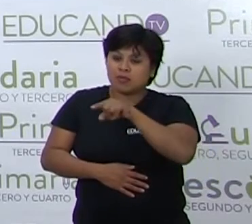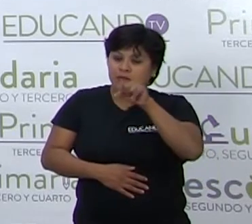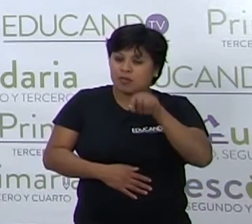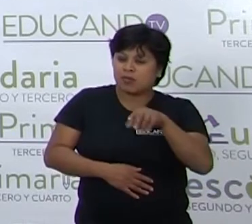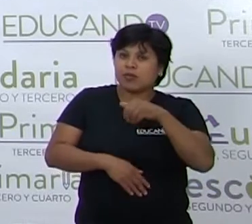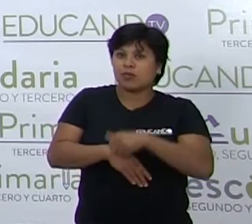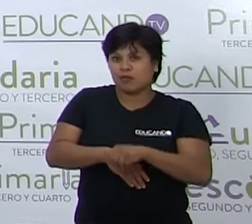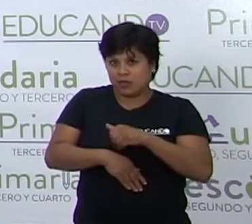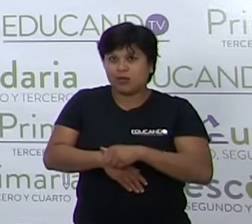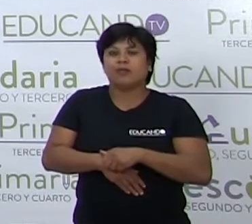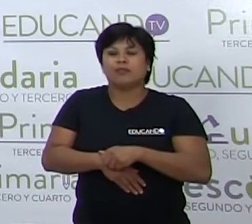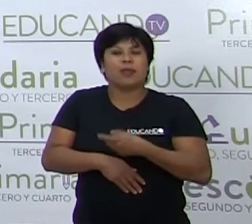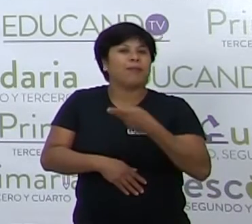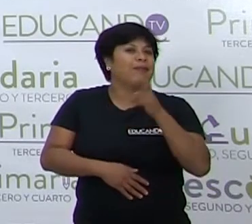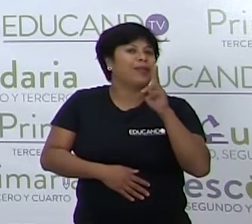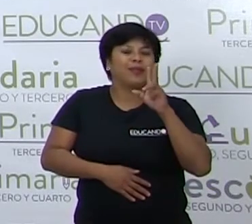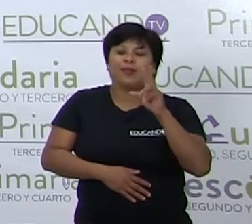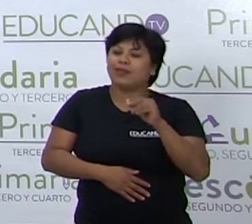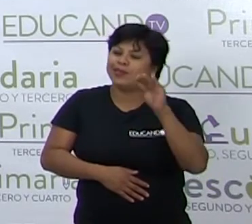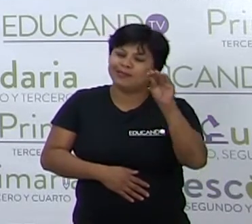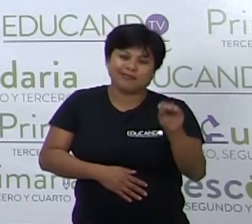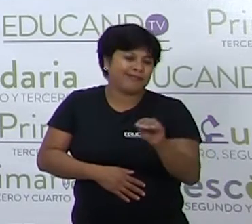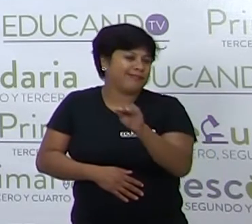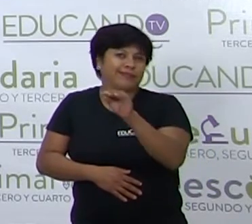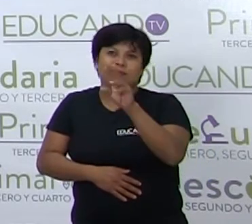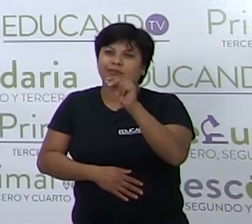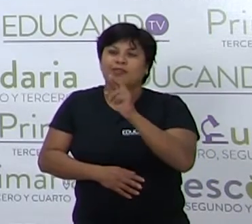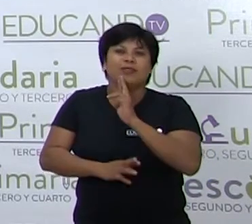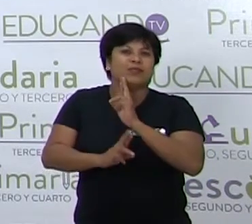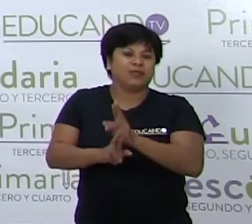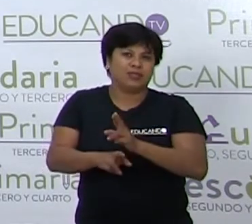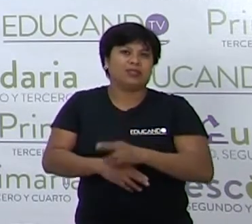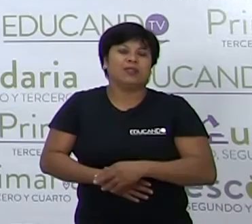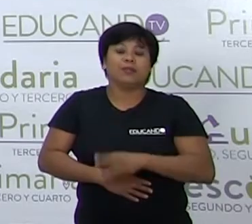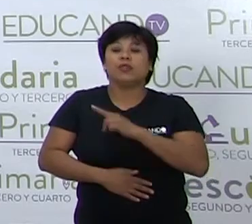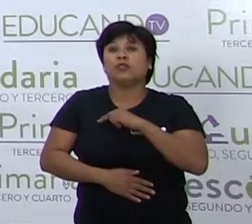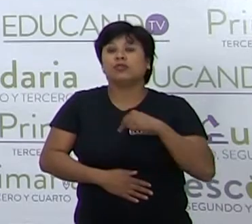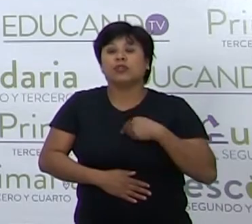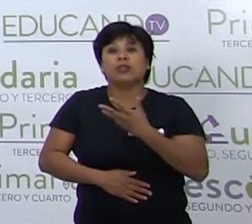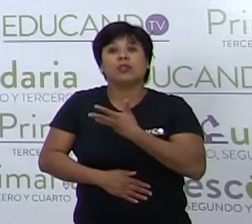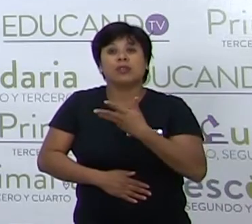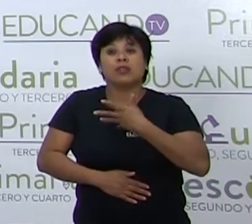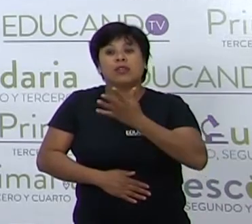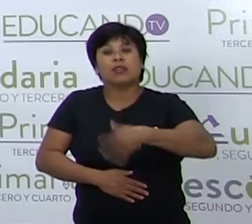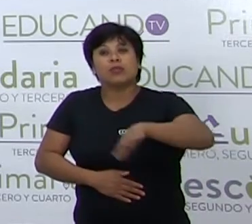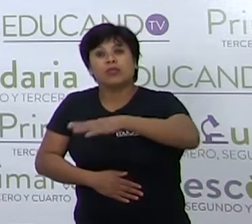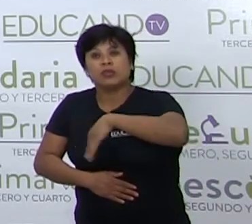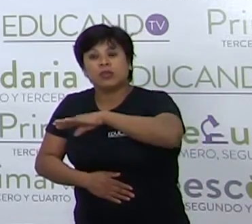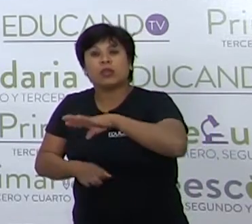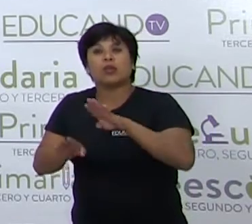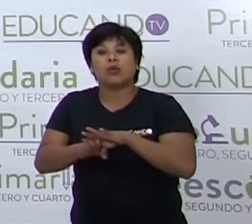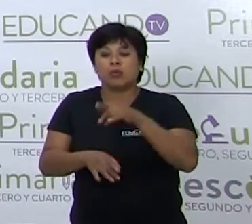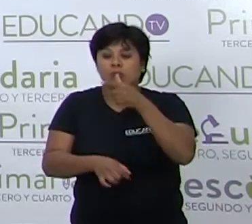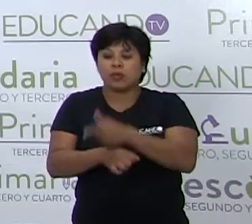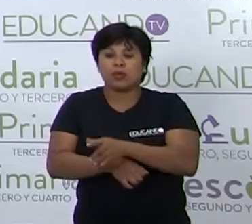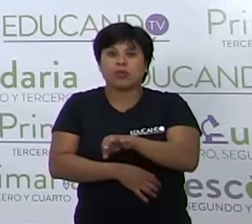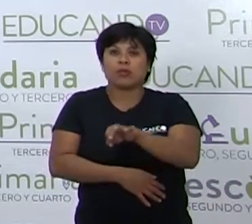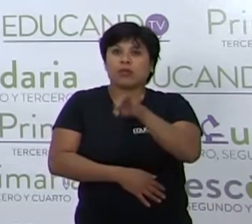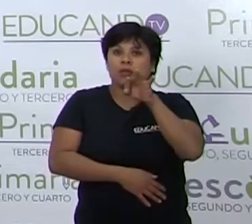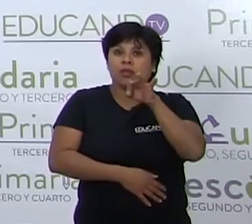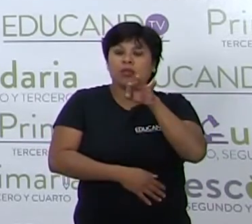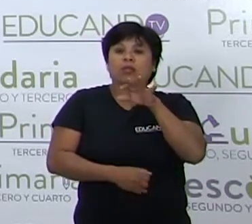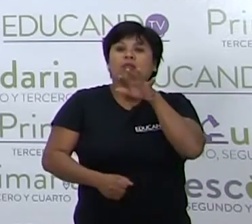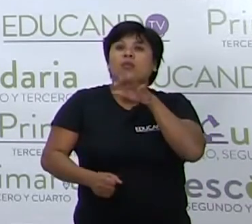números, pero no sería esa la respuesta. Tendríamos que buscar cómo encontrar